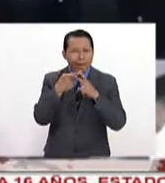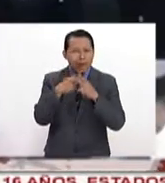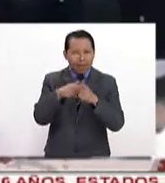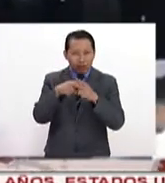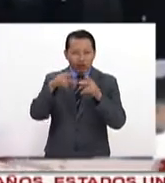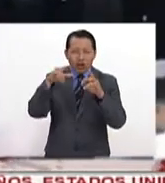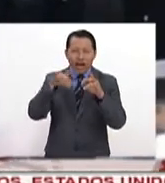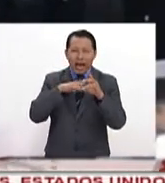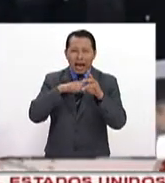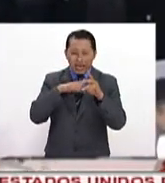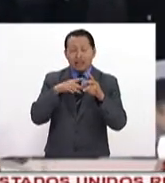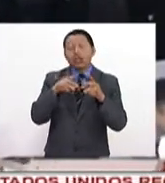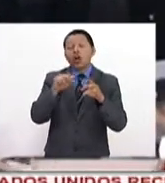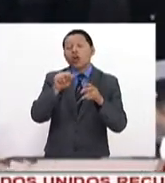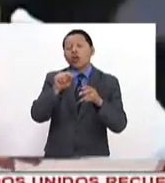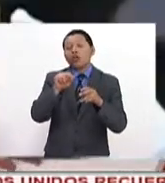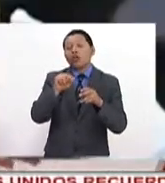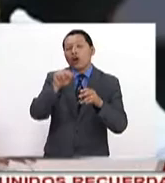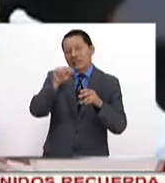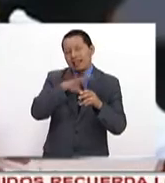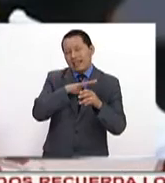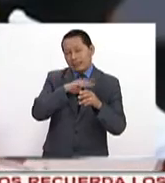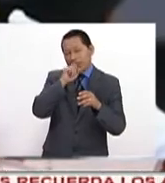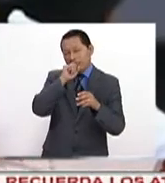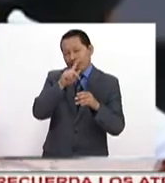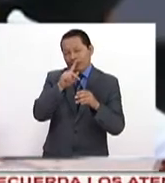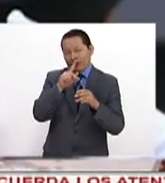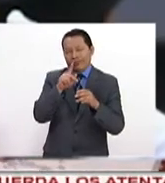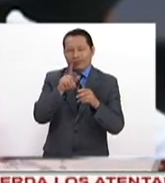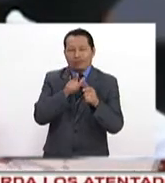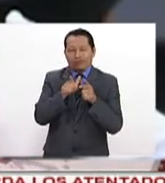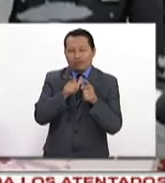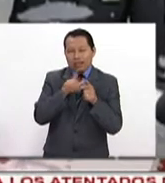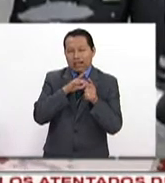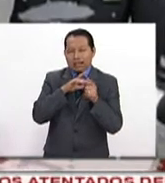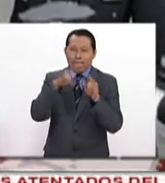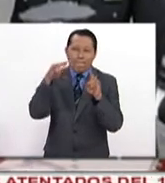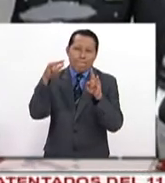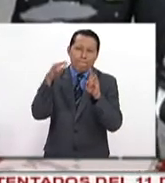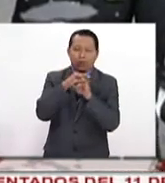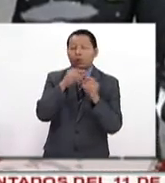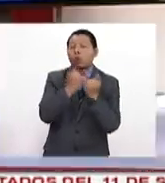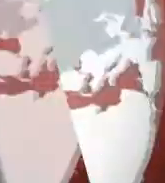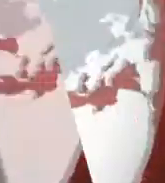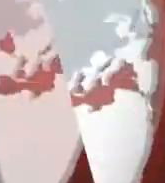avión en la Torre Norte. Ahí se dio lectura a los nombres de las más de 2.000 víctimas.